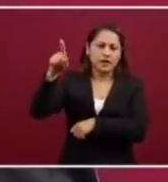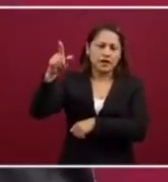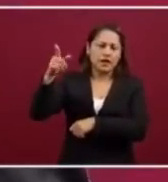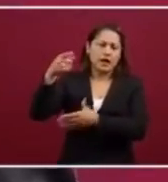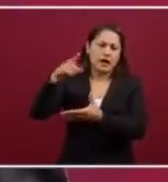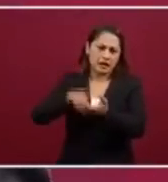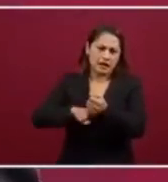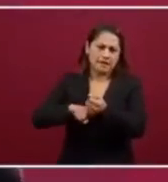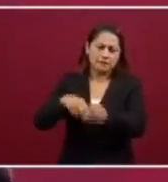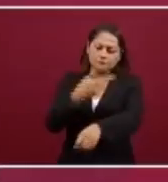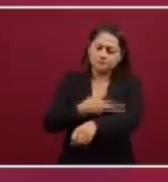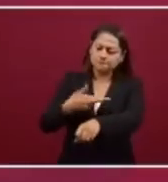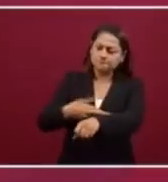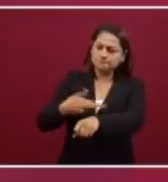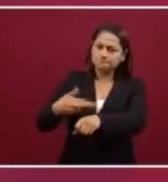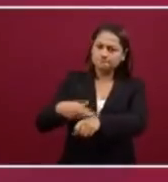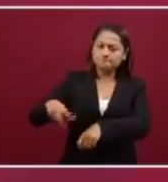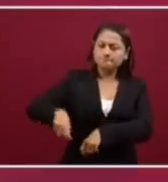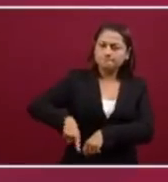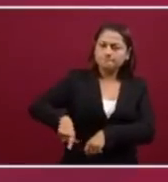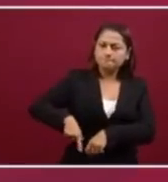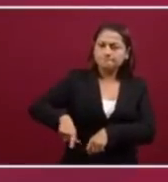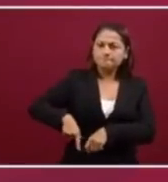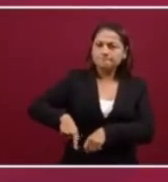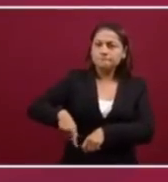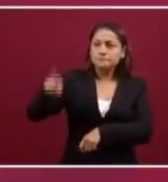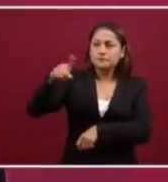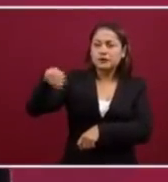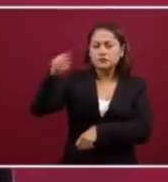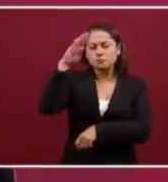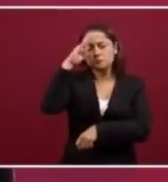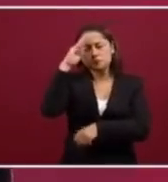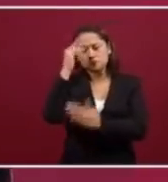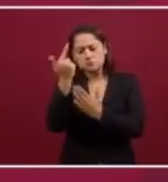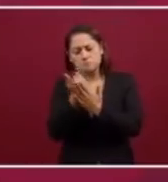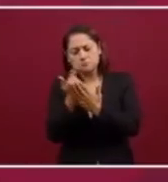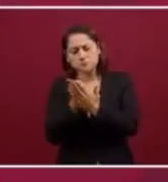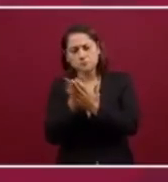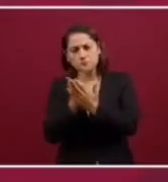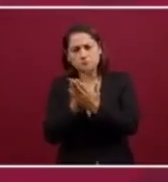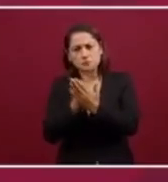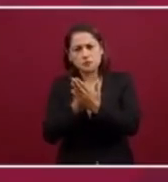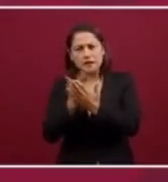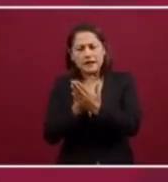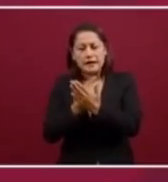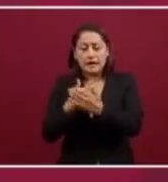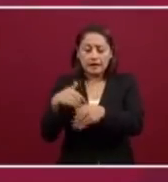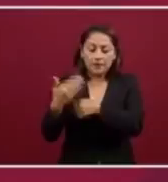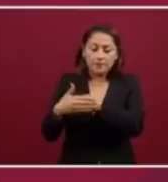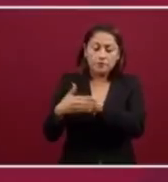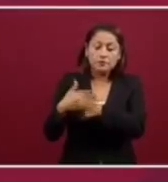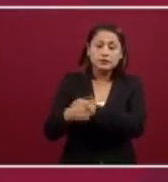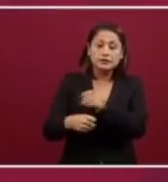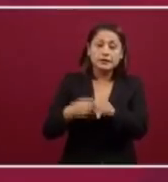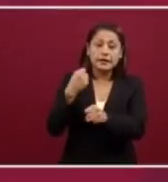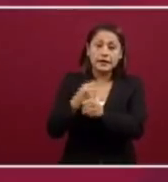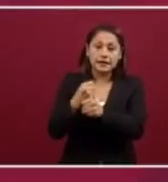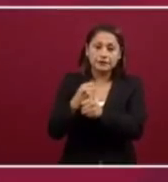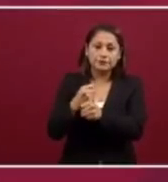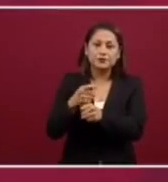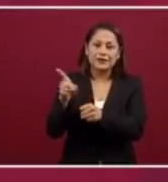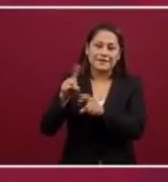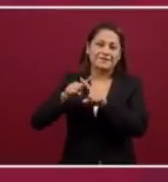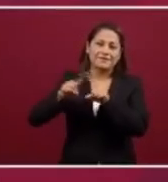van a preparar su presupuesto para los próximos 7 años. Presupuesto de cooperación. Ellos trabajan por 7 años, nosotros trabajamos por